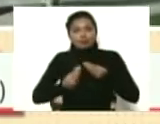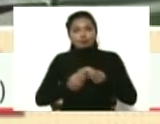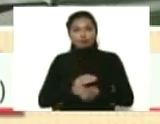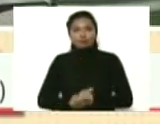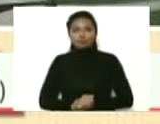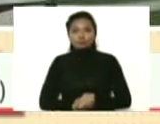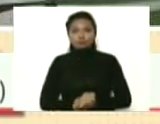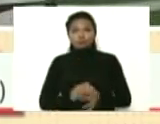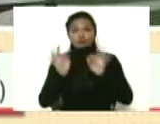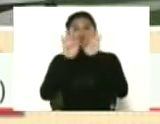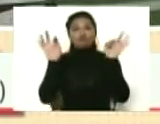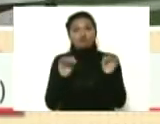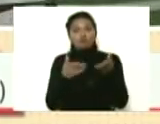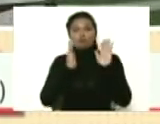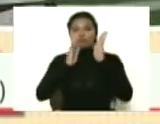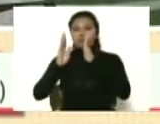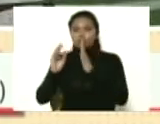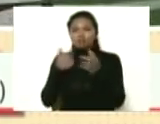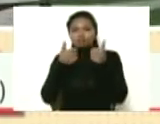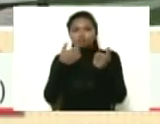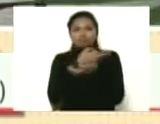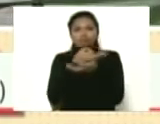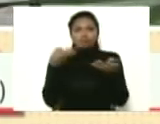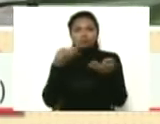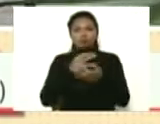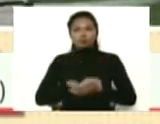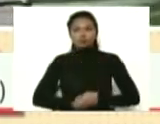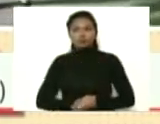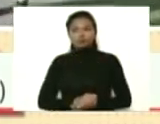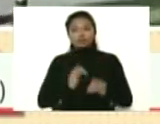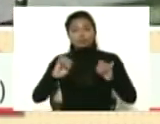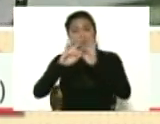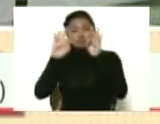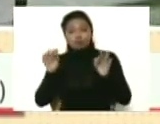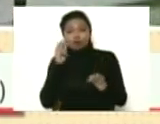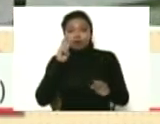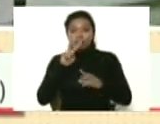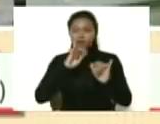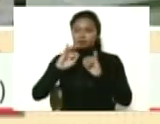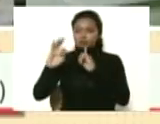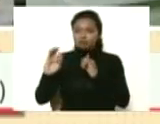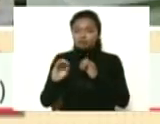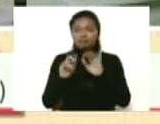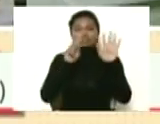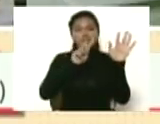por la forma que están organizados. Y así como ustedes ven eso, hay